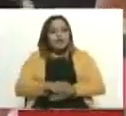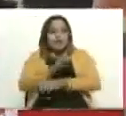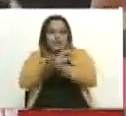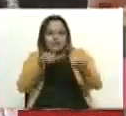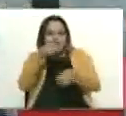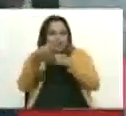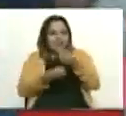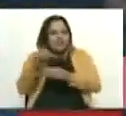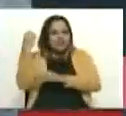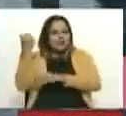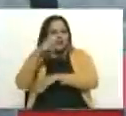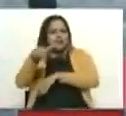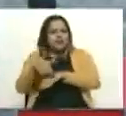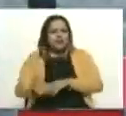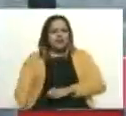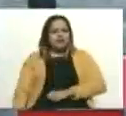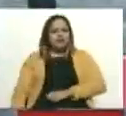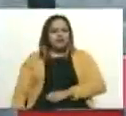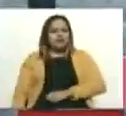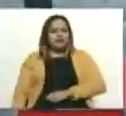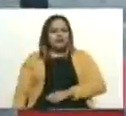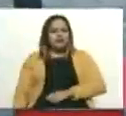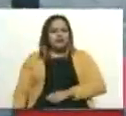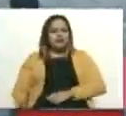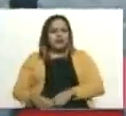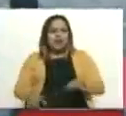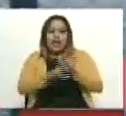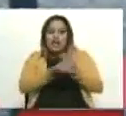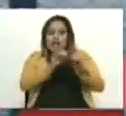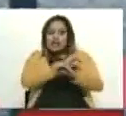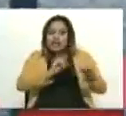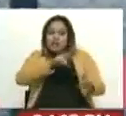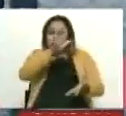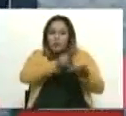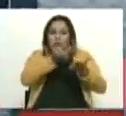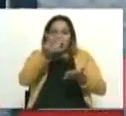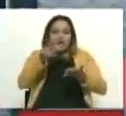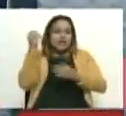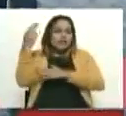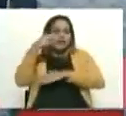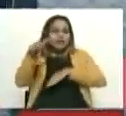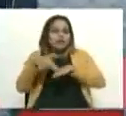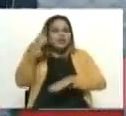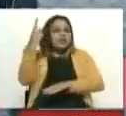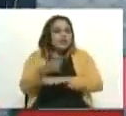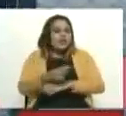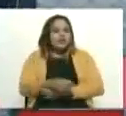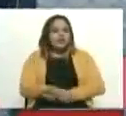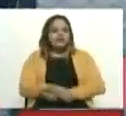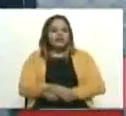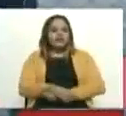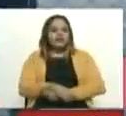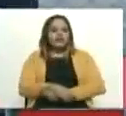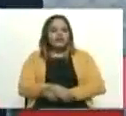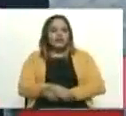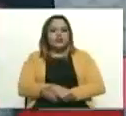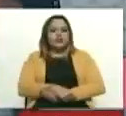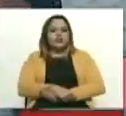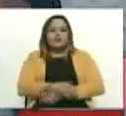en esa Asamblea Nacional, que las leyes que terminemos aprobando en esa Asamblea Nacional hayan sido tantas veces y